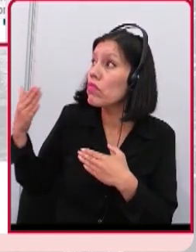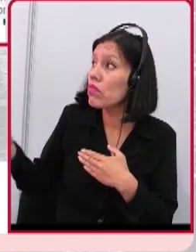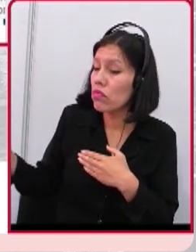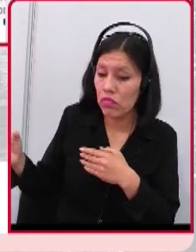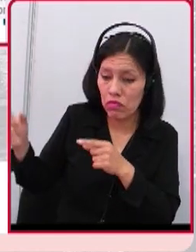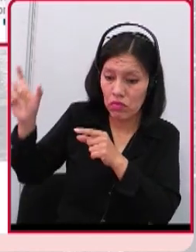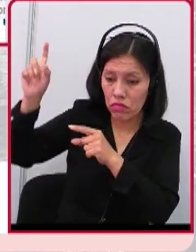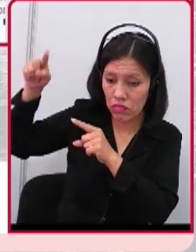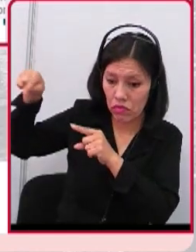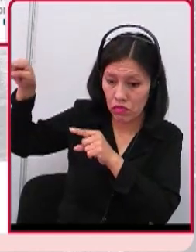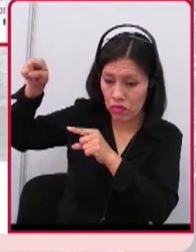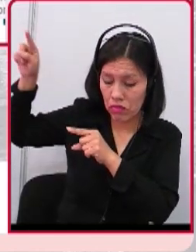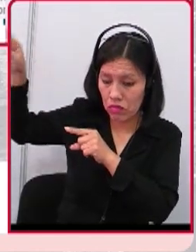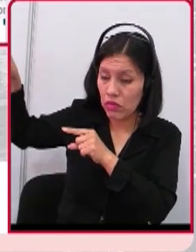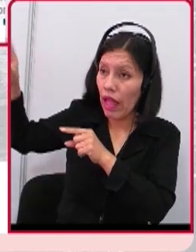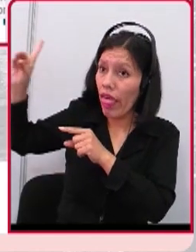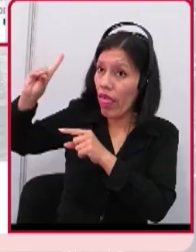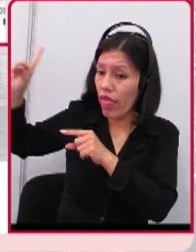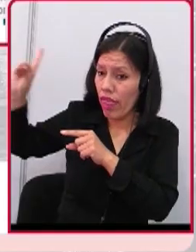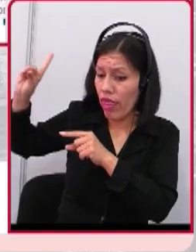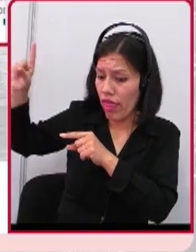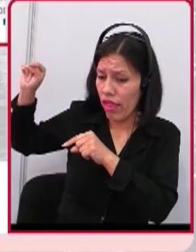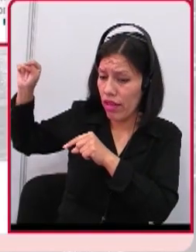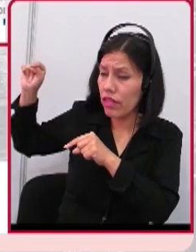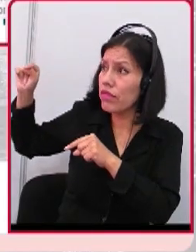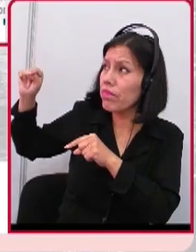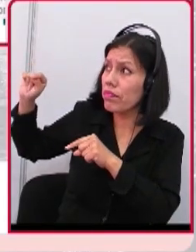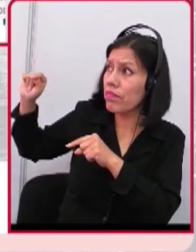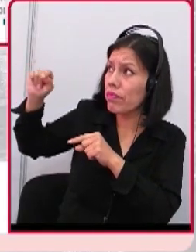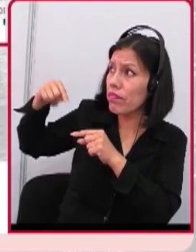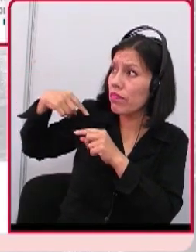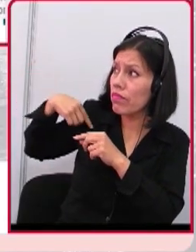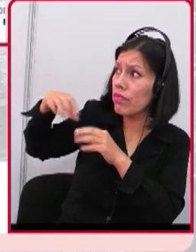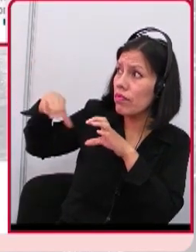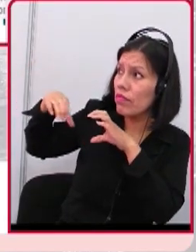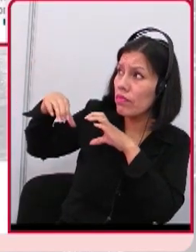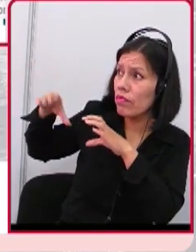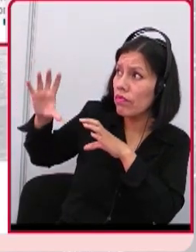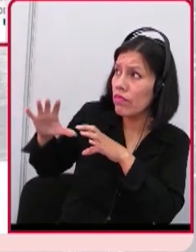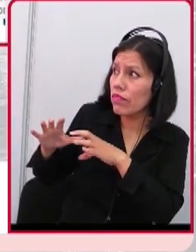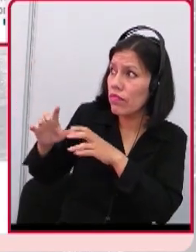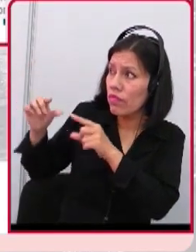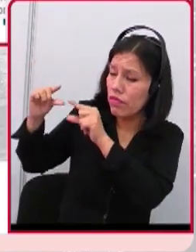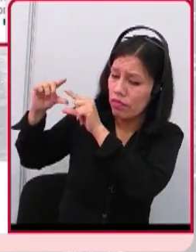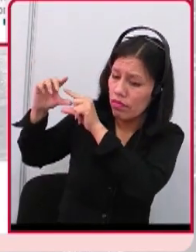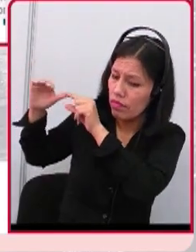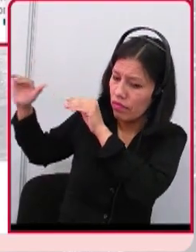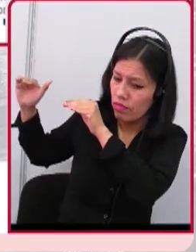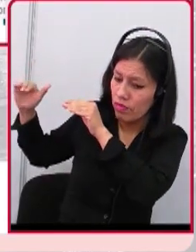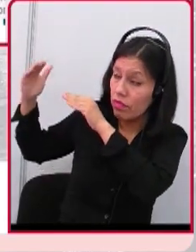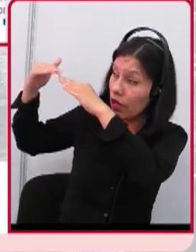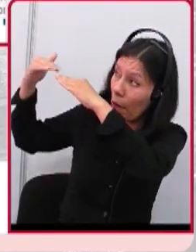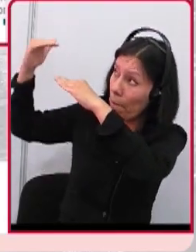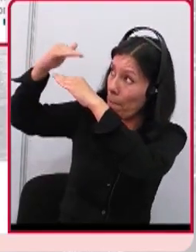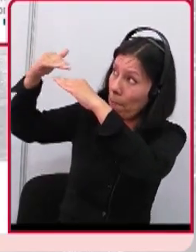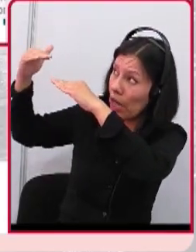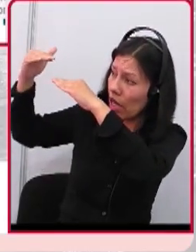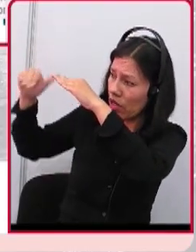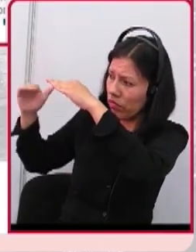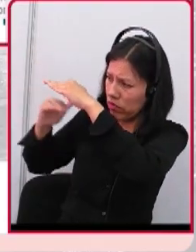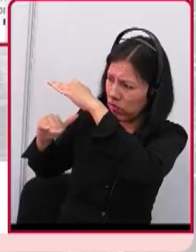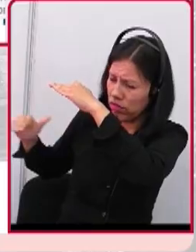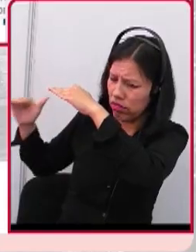simulaciones a la derecha, dos simulaciones que se tomaron al azar. Tengo el modelo E-Type, que es el promedio de las